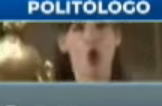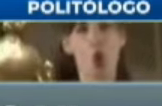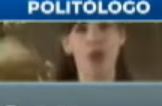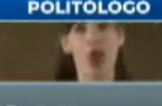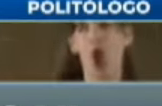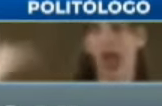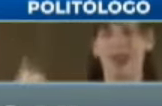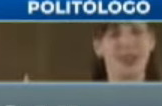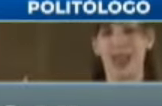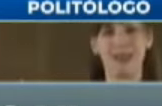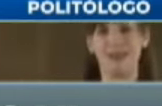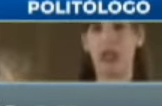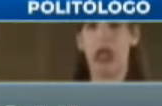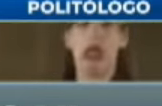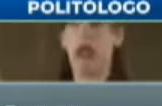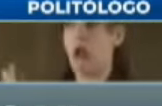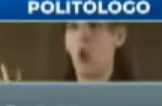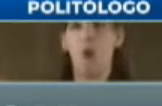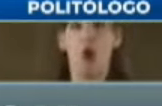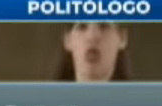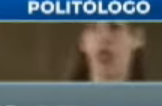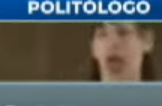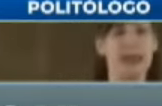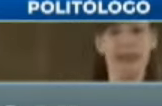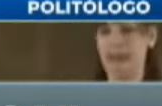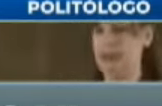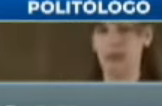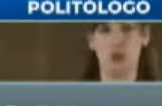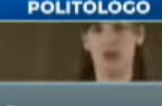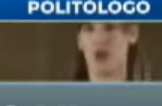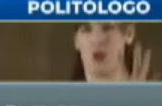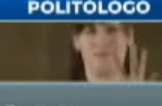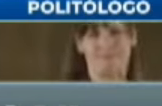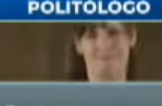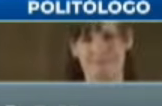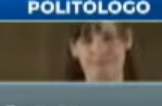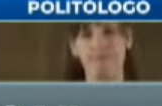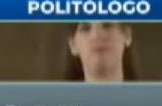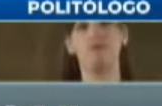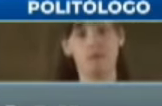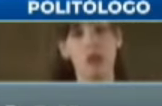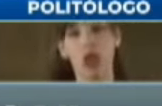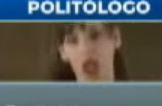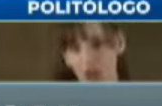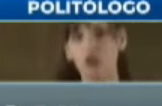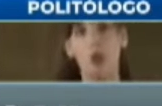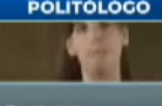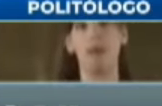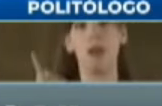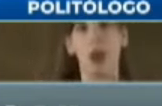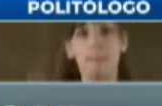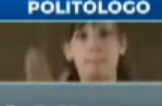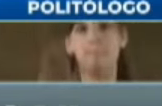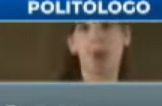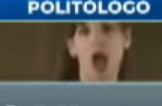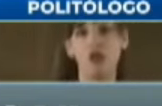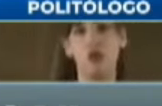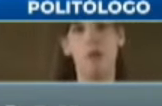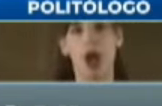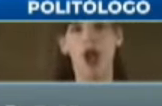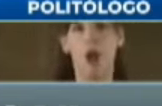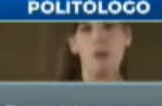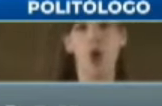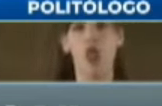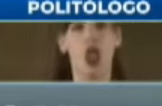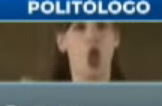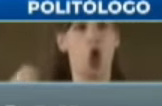innovador en la política argentina. Siempre tuvimos un esquema en el cual los sectores bajos de la sociedad